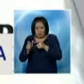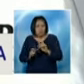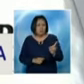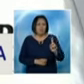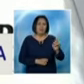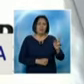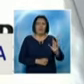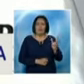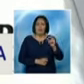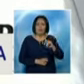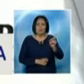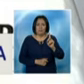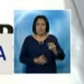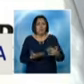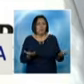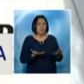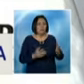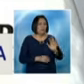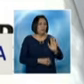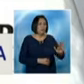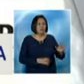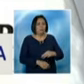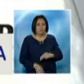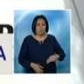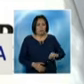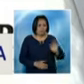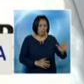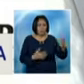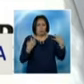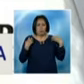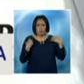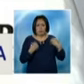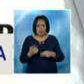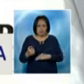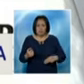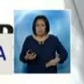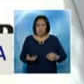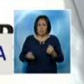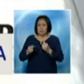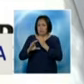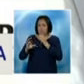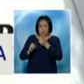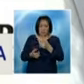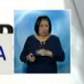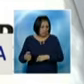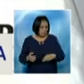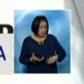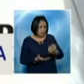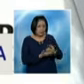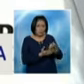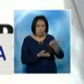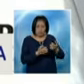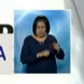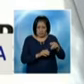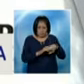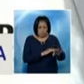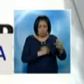audios han sido grabados en los despachos de esos ministros, ministro de Transportes y ministro de Economía y Finanzas.